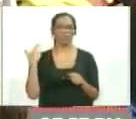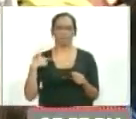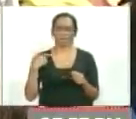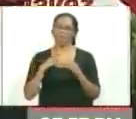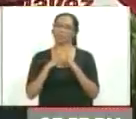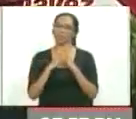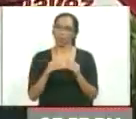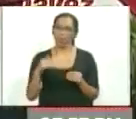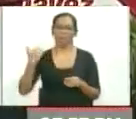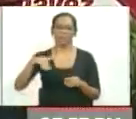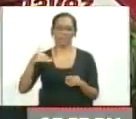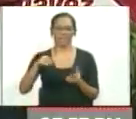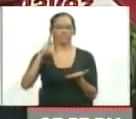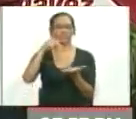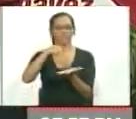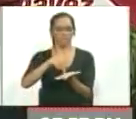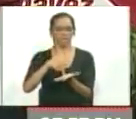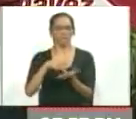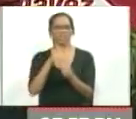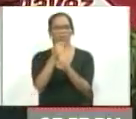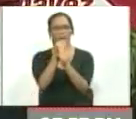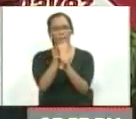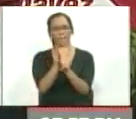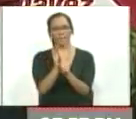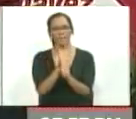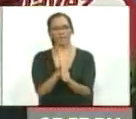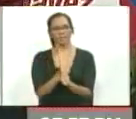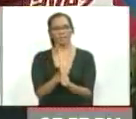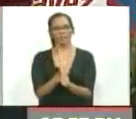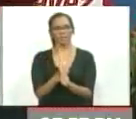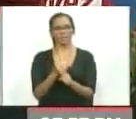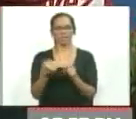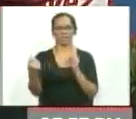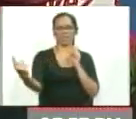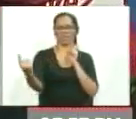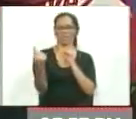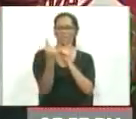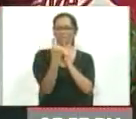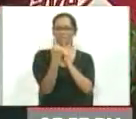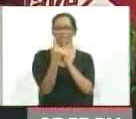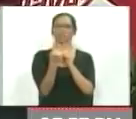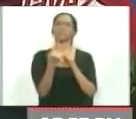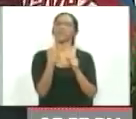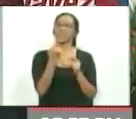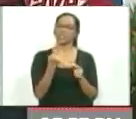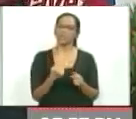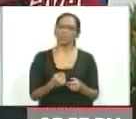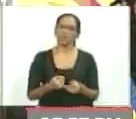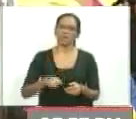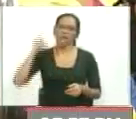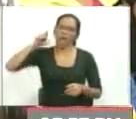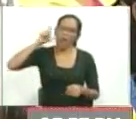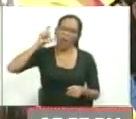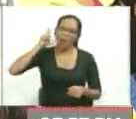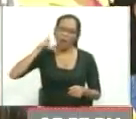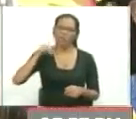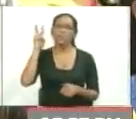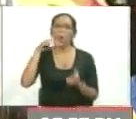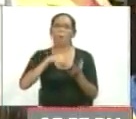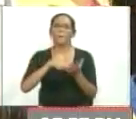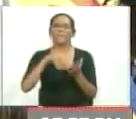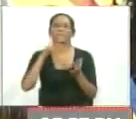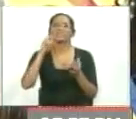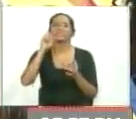derecho a estar. Y lo esperó y lo increpó y le reclamó por los 2.104 trabajadores